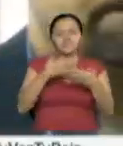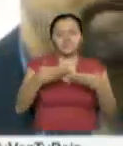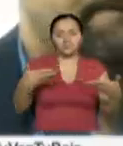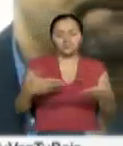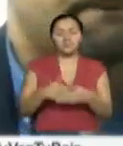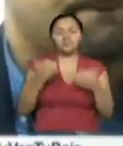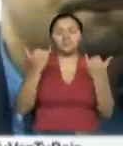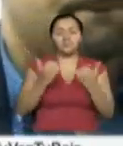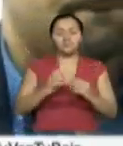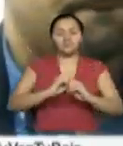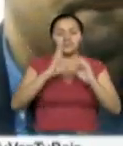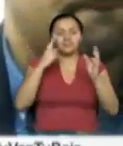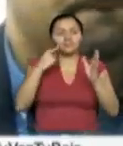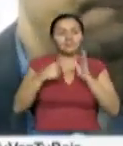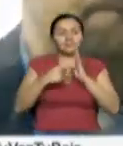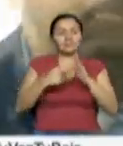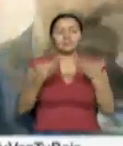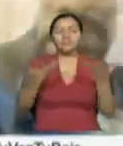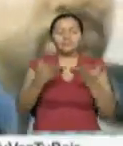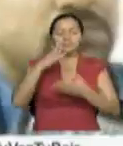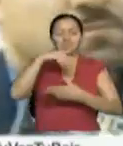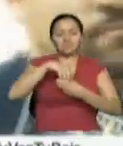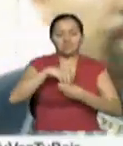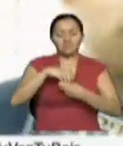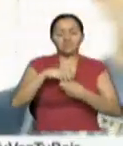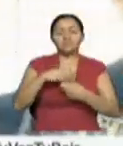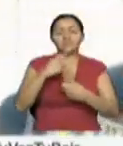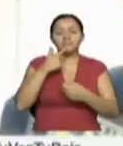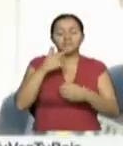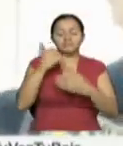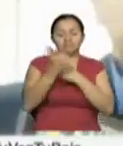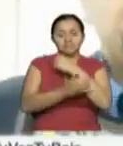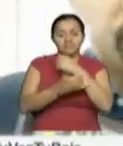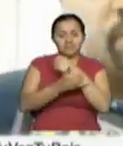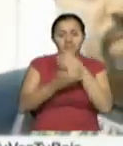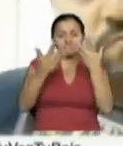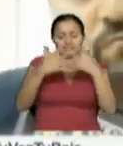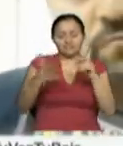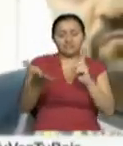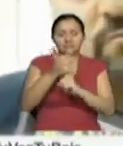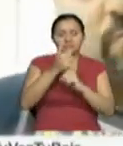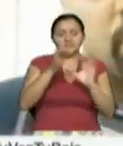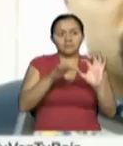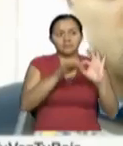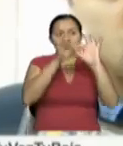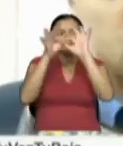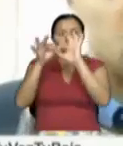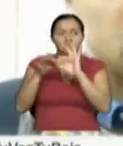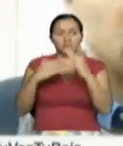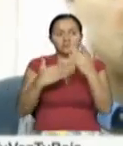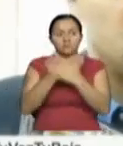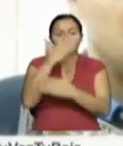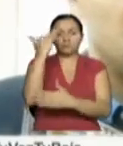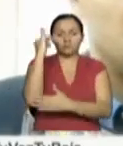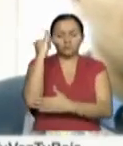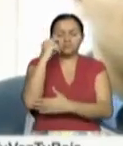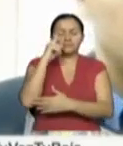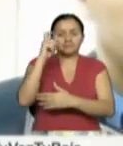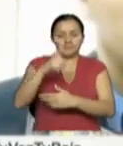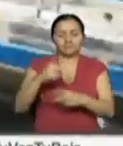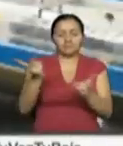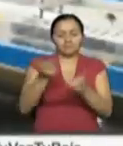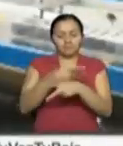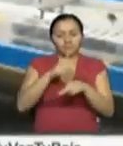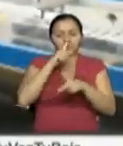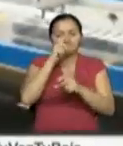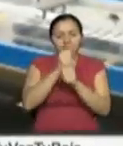Esto es una clara muestra de lo que se está logrando en el país. Hay todo un tema de encadenamiento que trae bienestar al país porque genera empleo, genera producción, genera valor